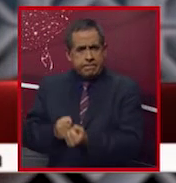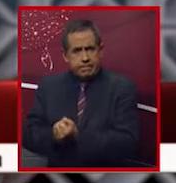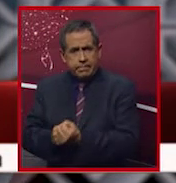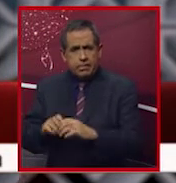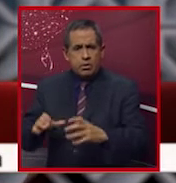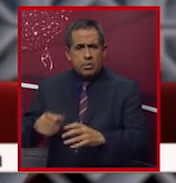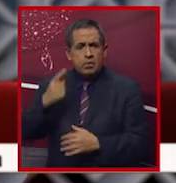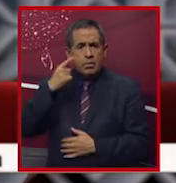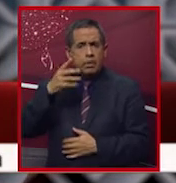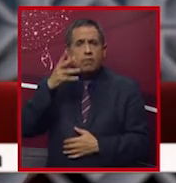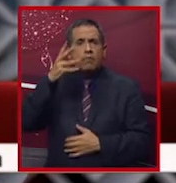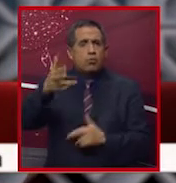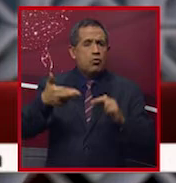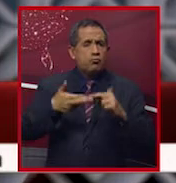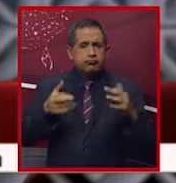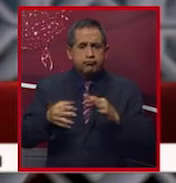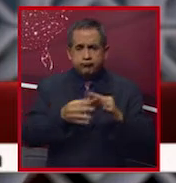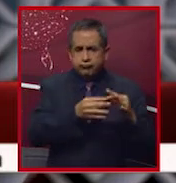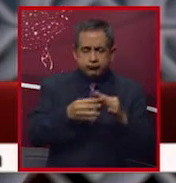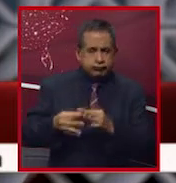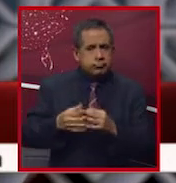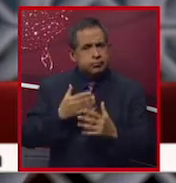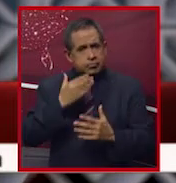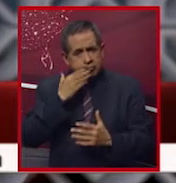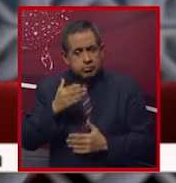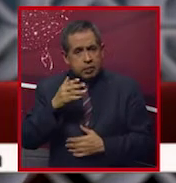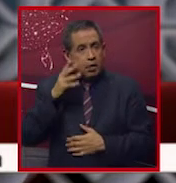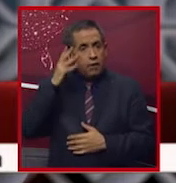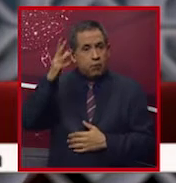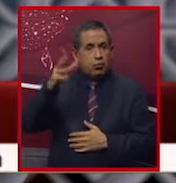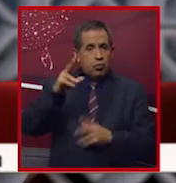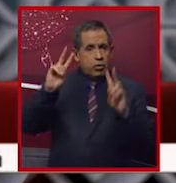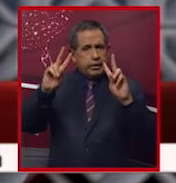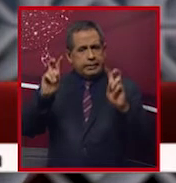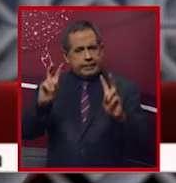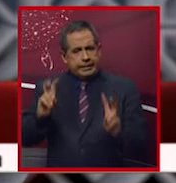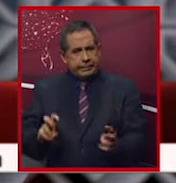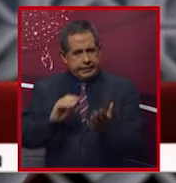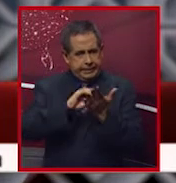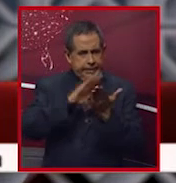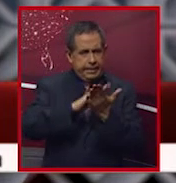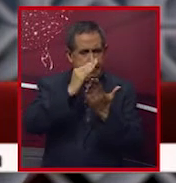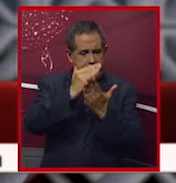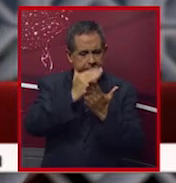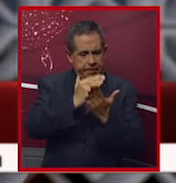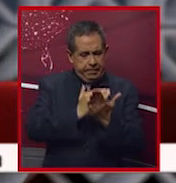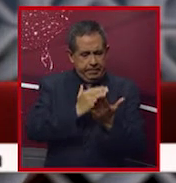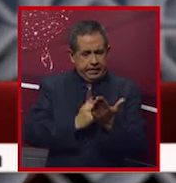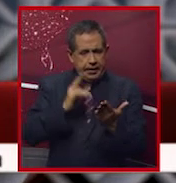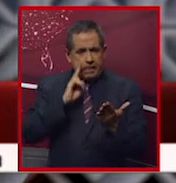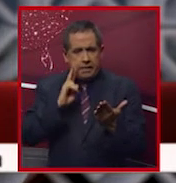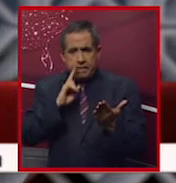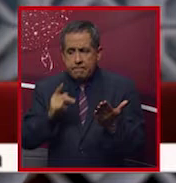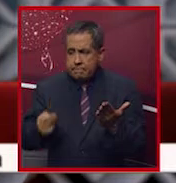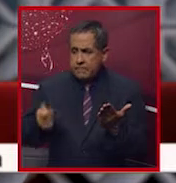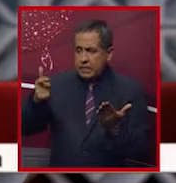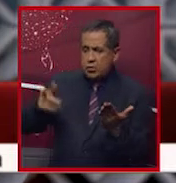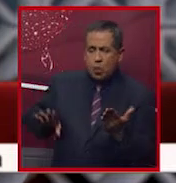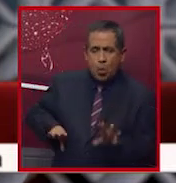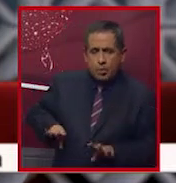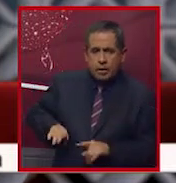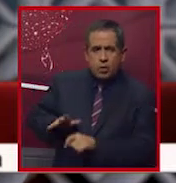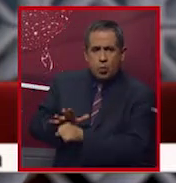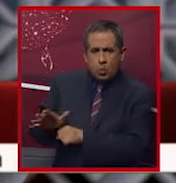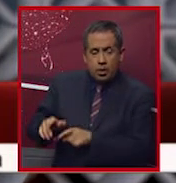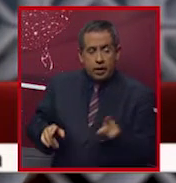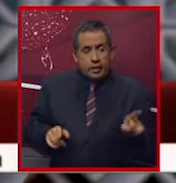cooperación para el desarrollo y se construya una agenda bilateral de trabajo definiendo las prioridades de ambos países